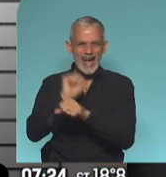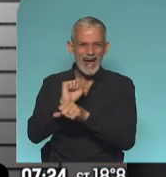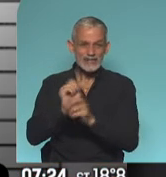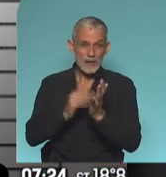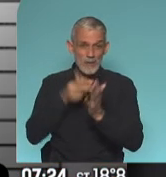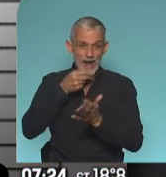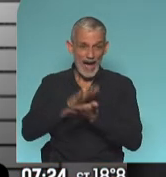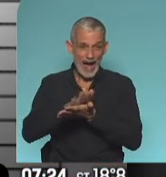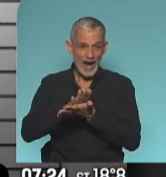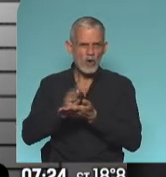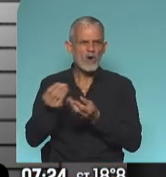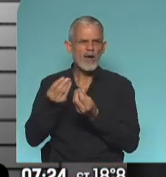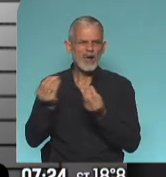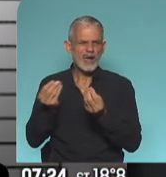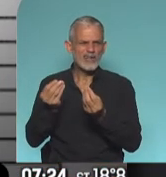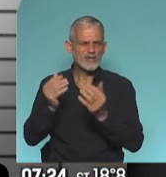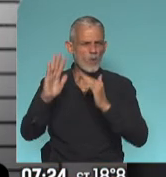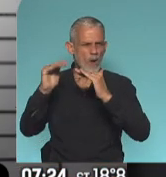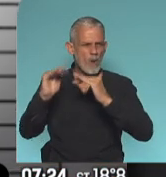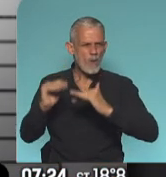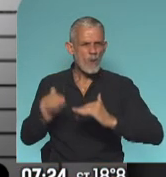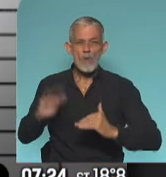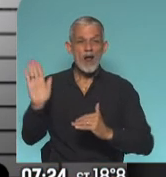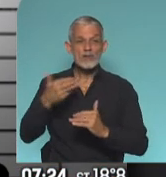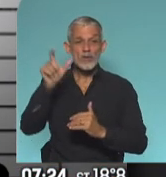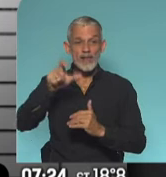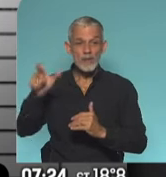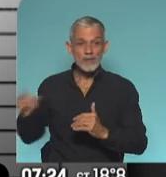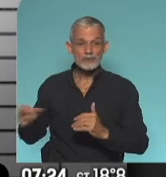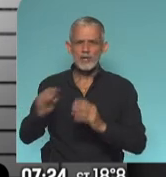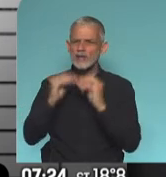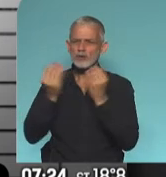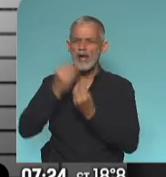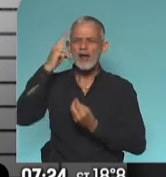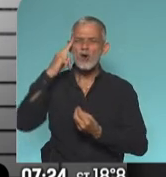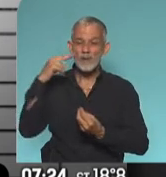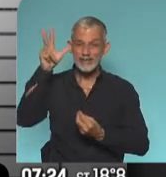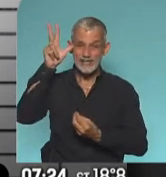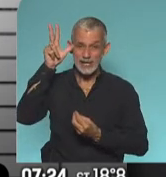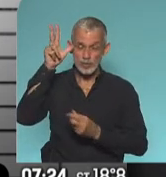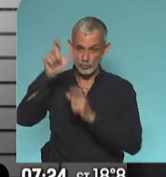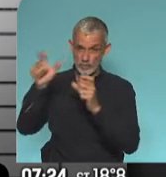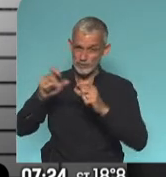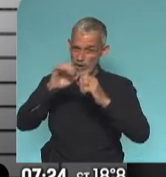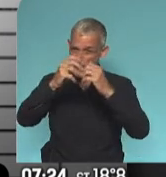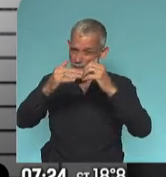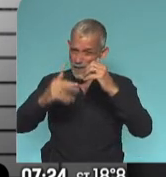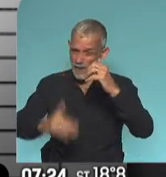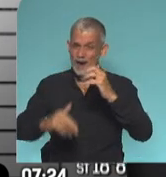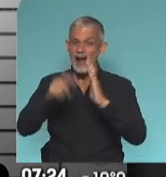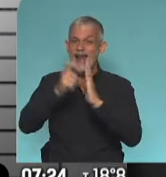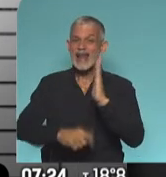blanco que tienen de común todos esos nombres que son en total 98 bueno ahí están